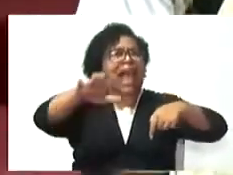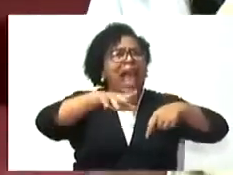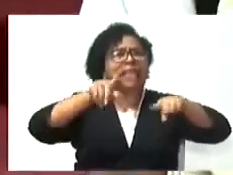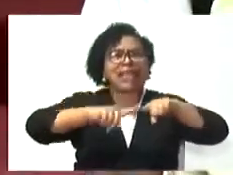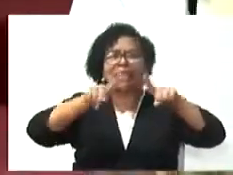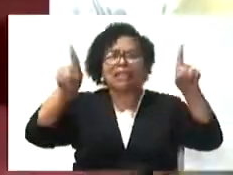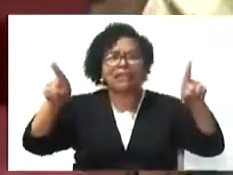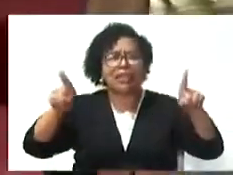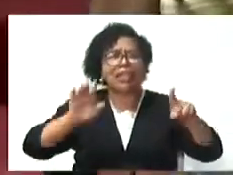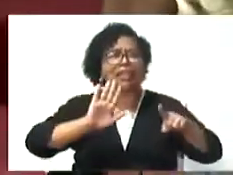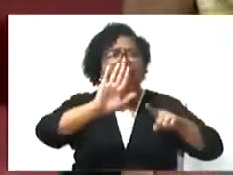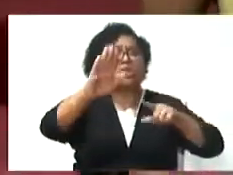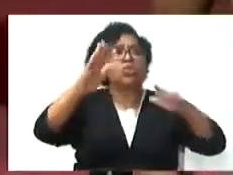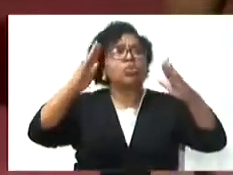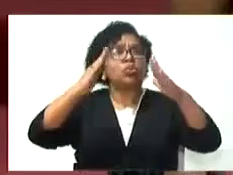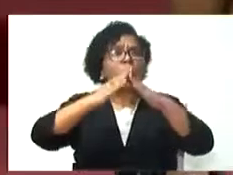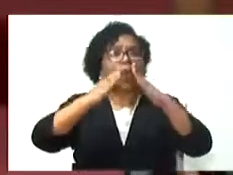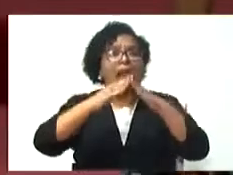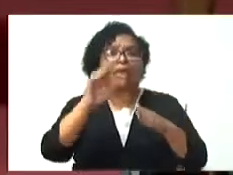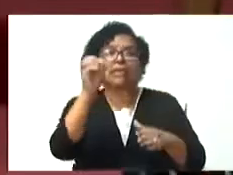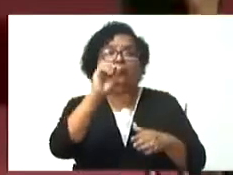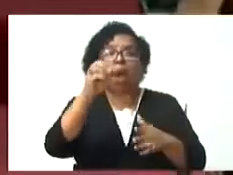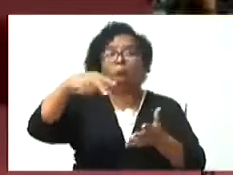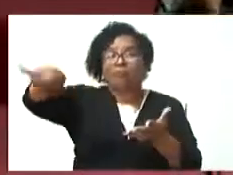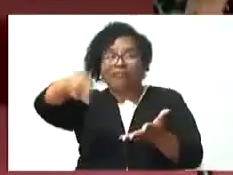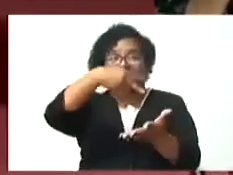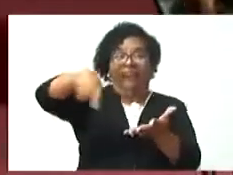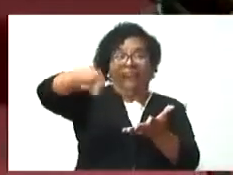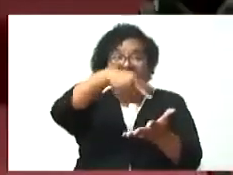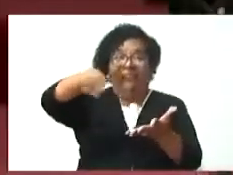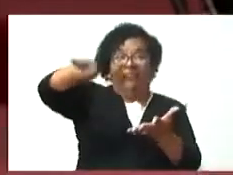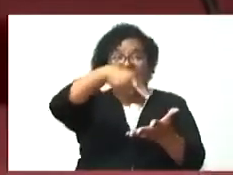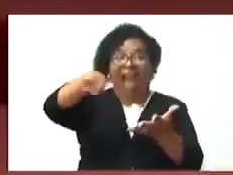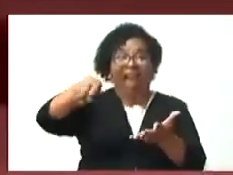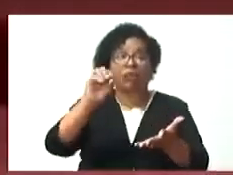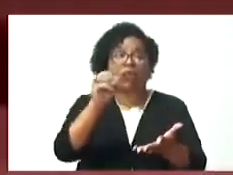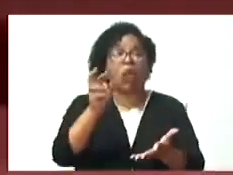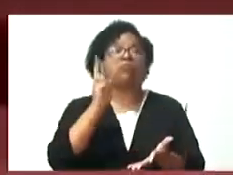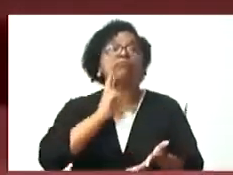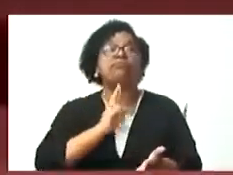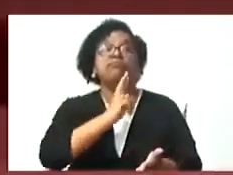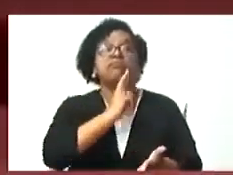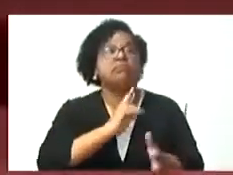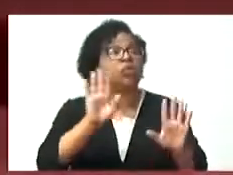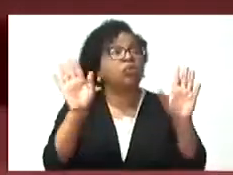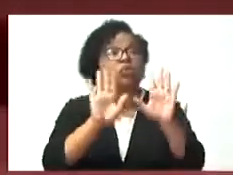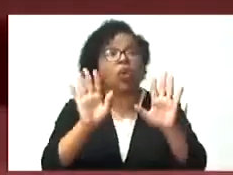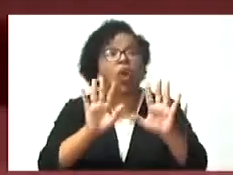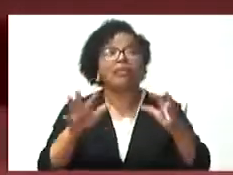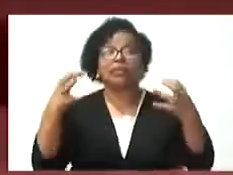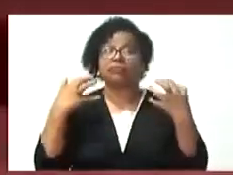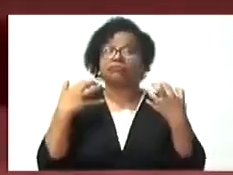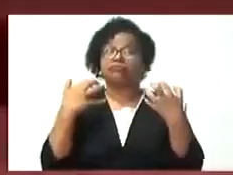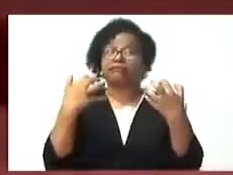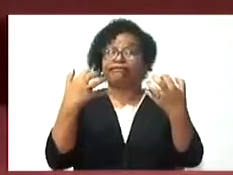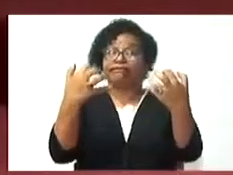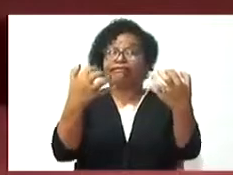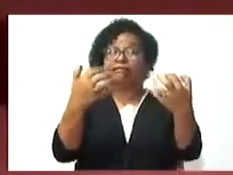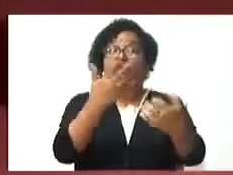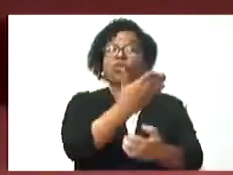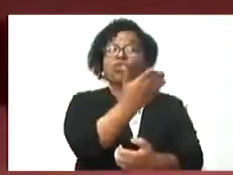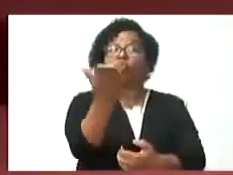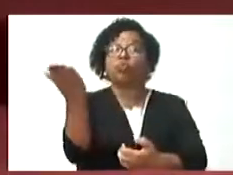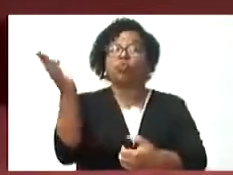su casa pero está una discoteca pero tu restaurante usted los que esté en el hemiciclo en su lugar de